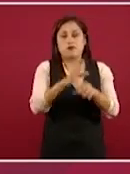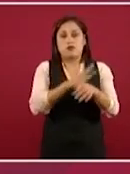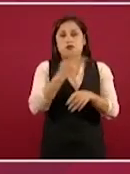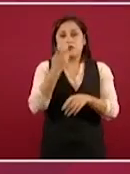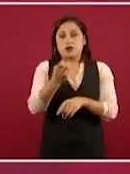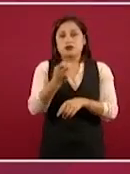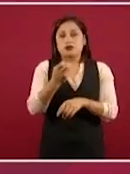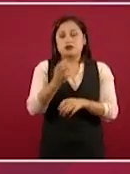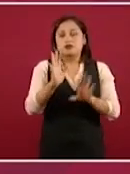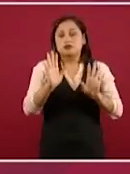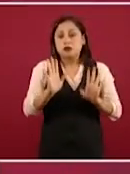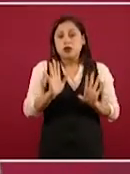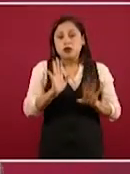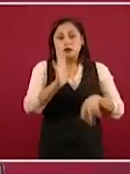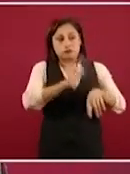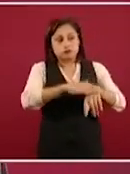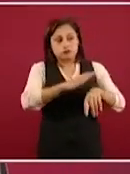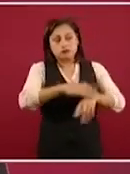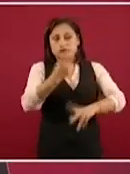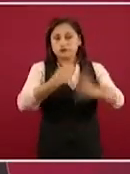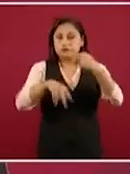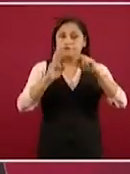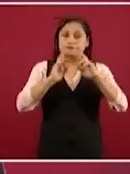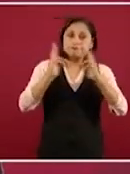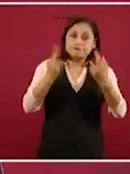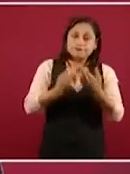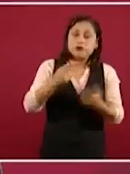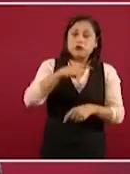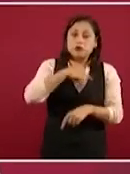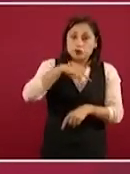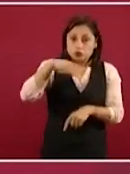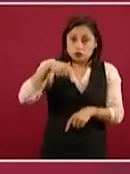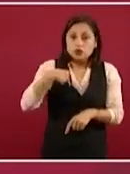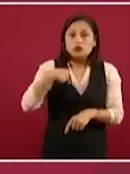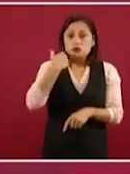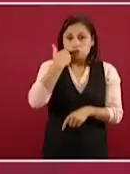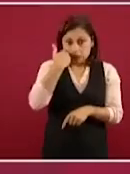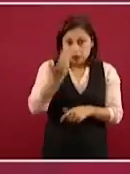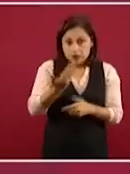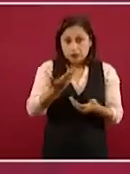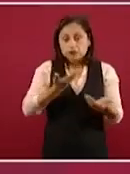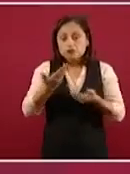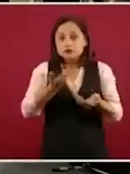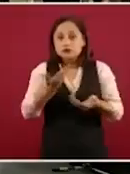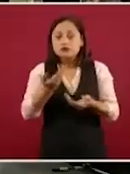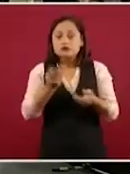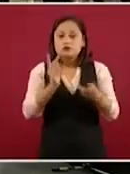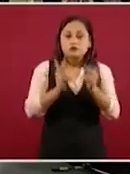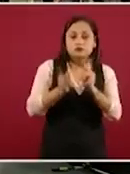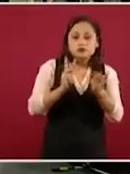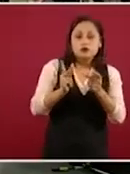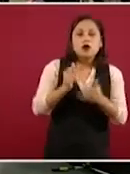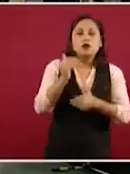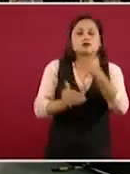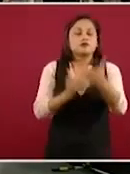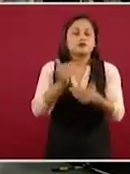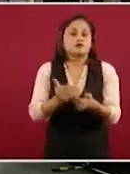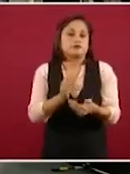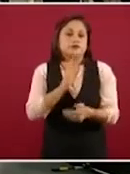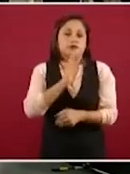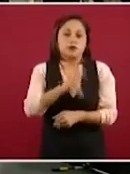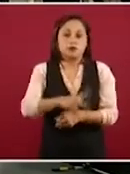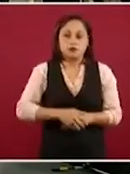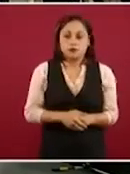disposición de parte de los gobiernos para avanzar en este propósito. A ver, pero vamos acá.